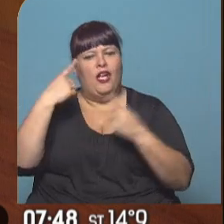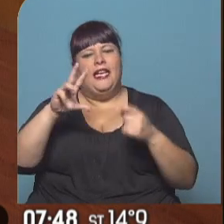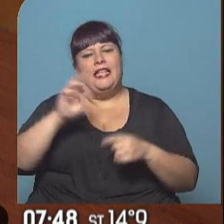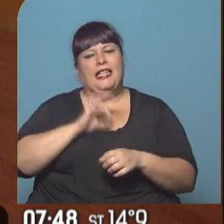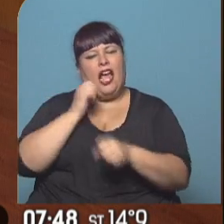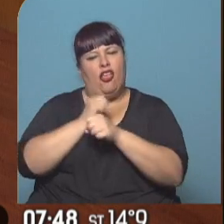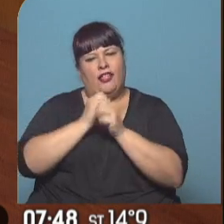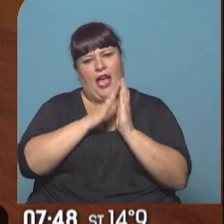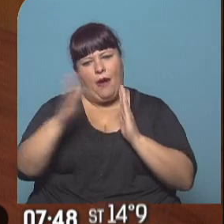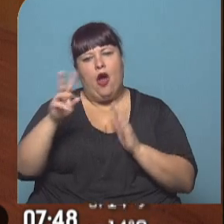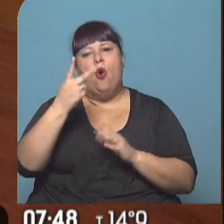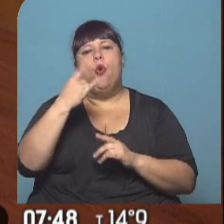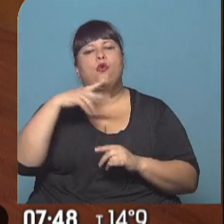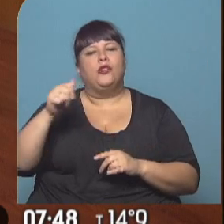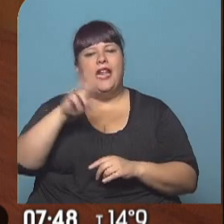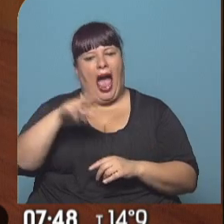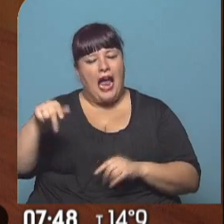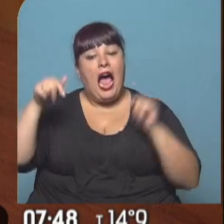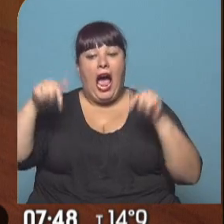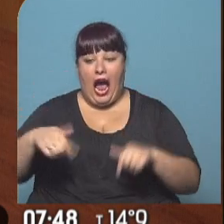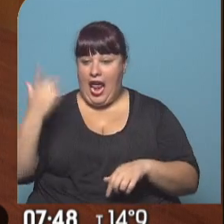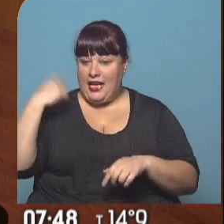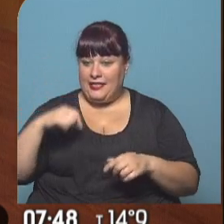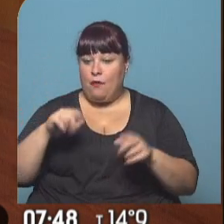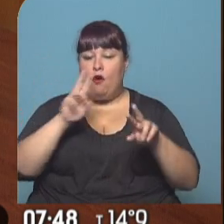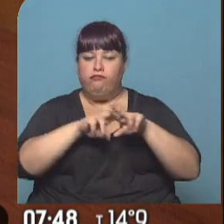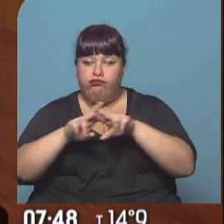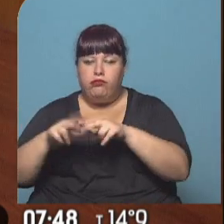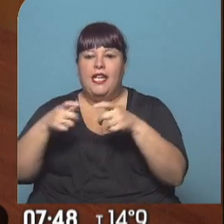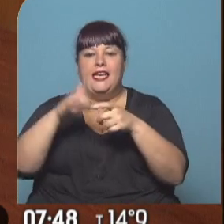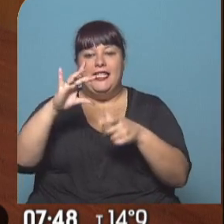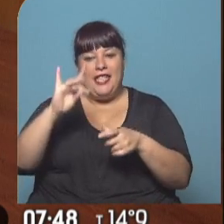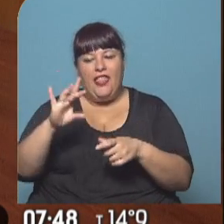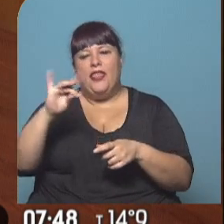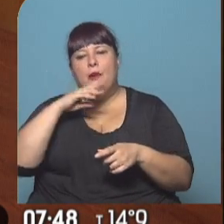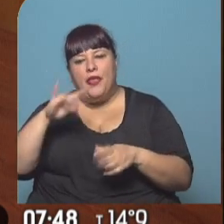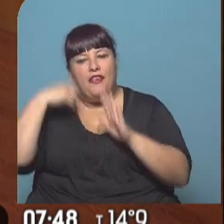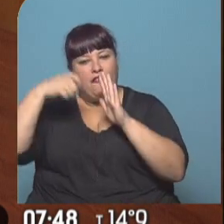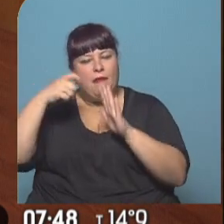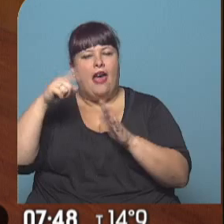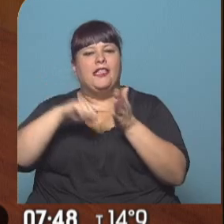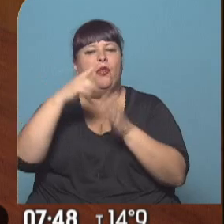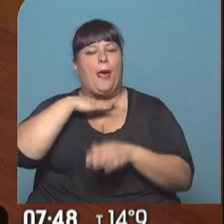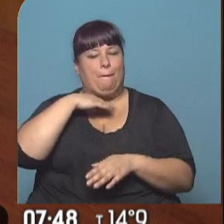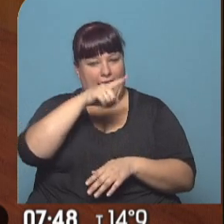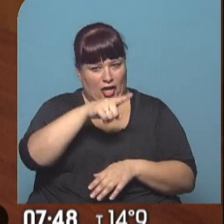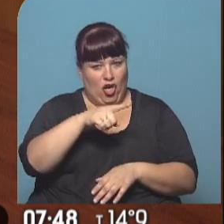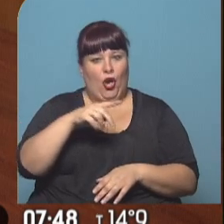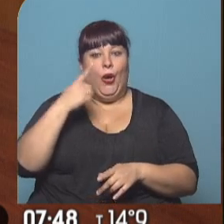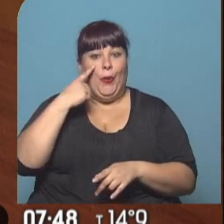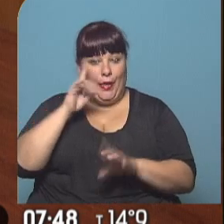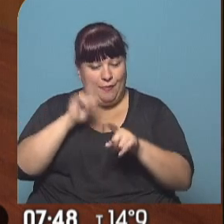30 años de carrera en la Usina del Arte. Y ahora acaban de editar un CD-DVD grabado en Ciudad de México en